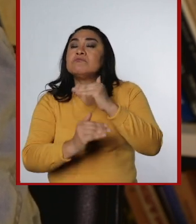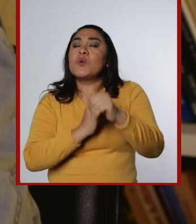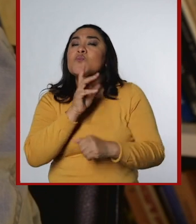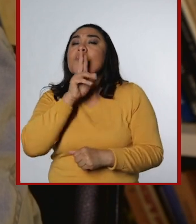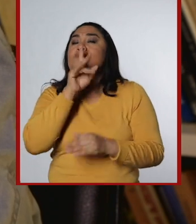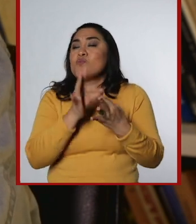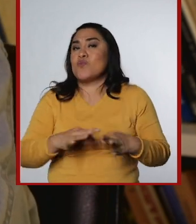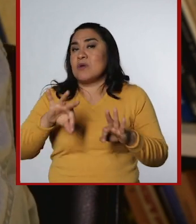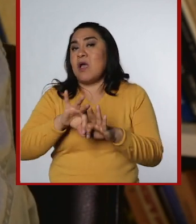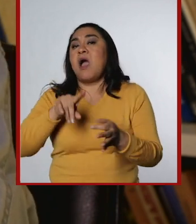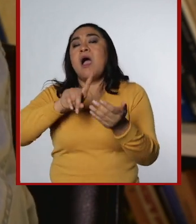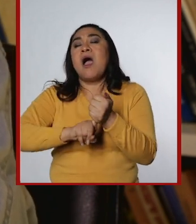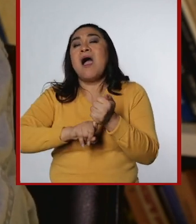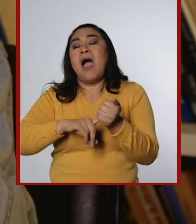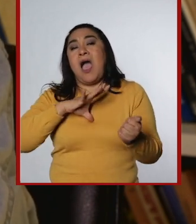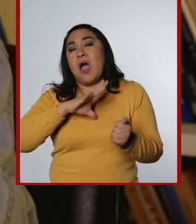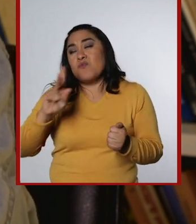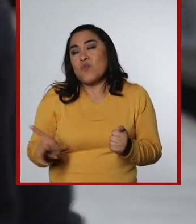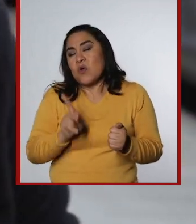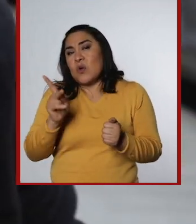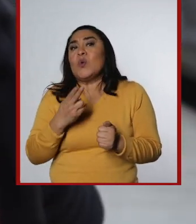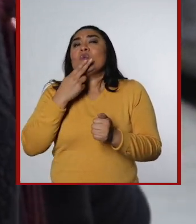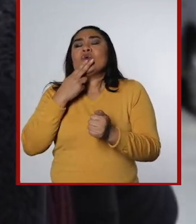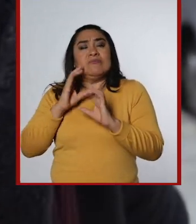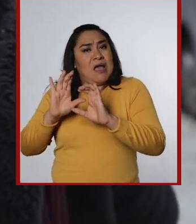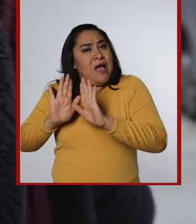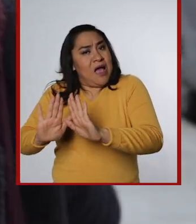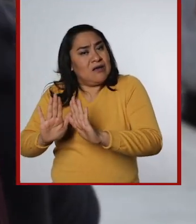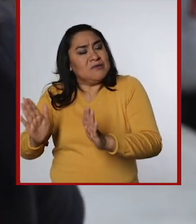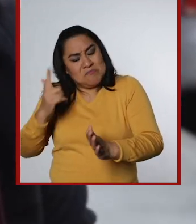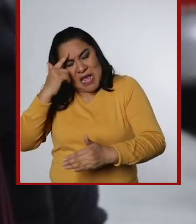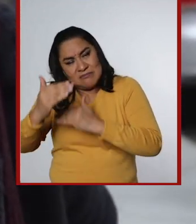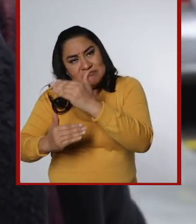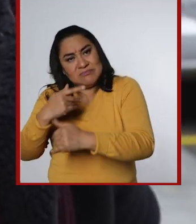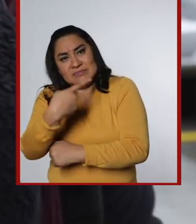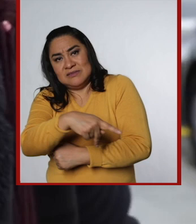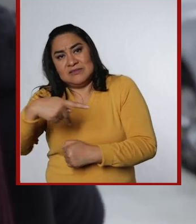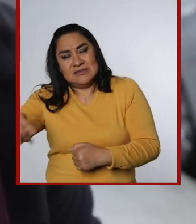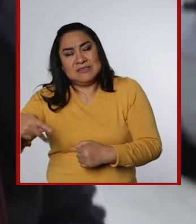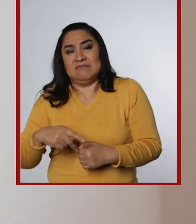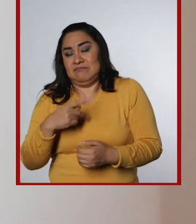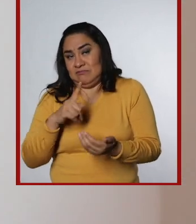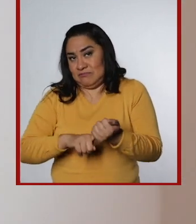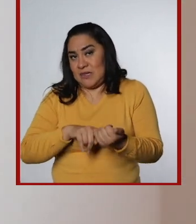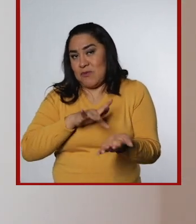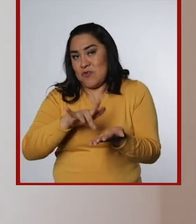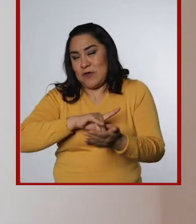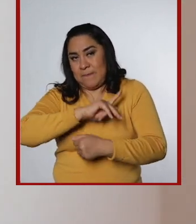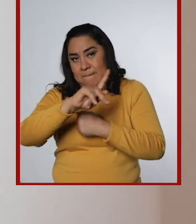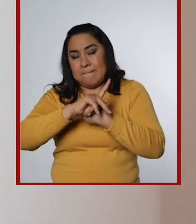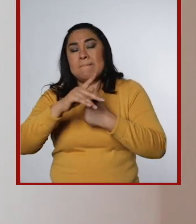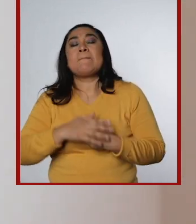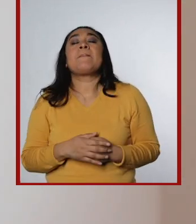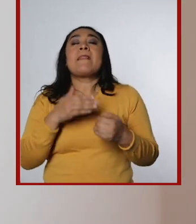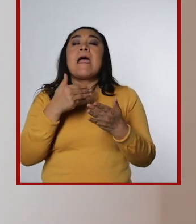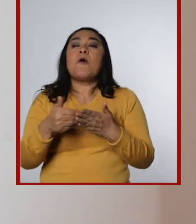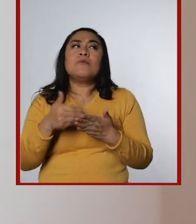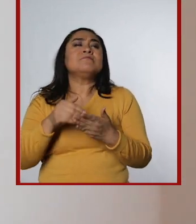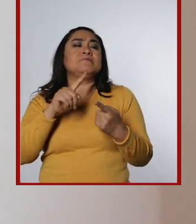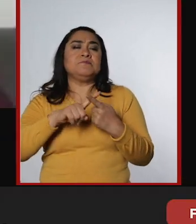el autodesarrollo, sobre todo en el país. ¿Qué impacto tiene personajes como Marichuy y Eufrosina Cruz, por